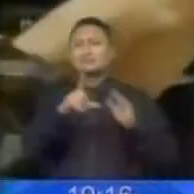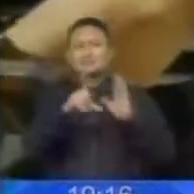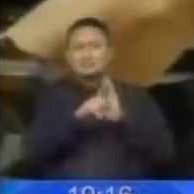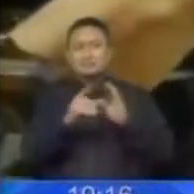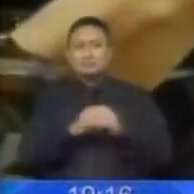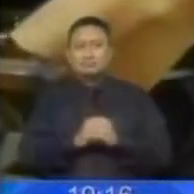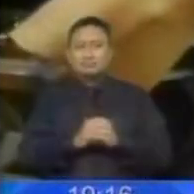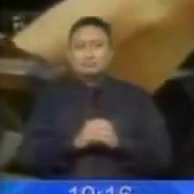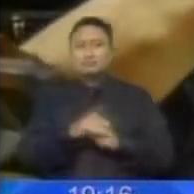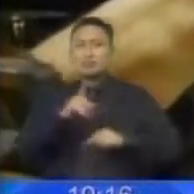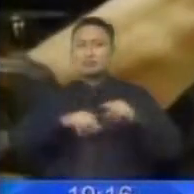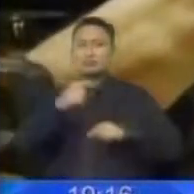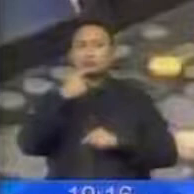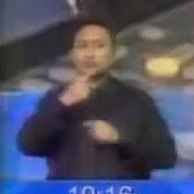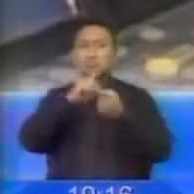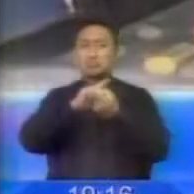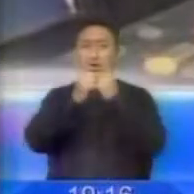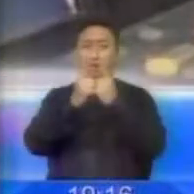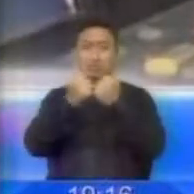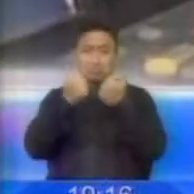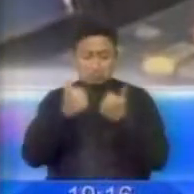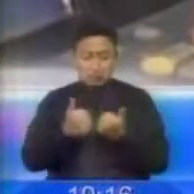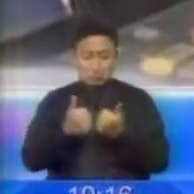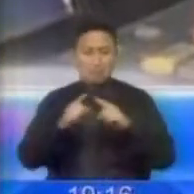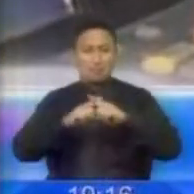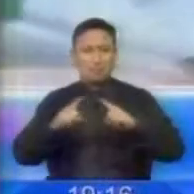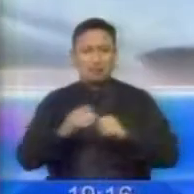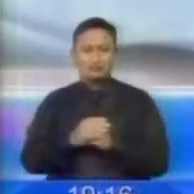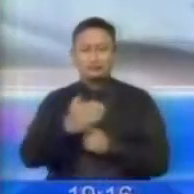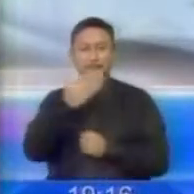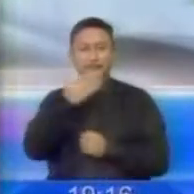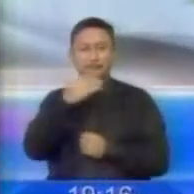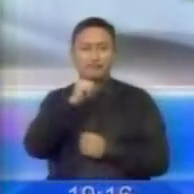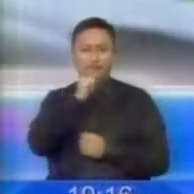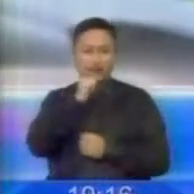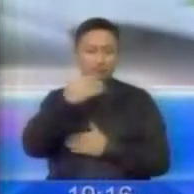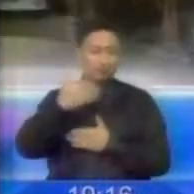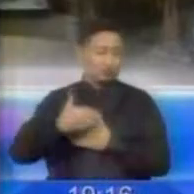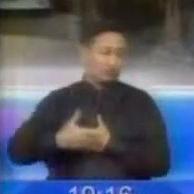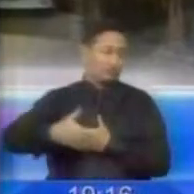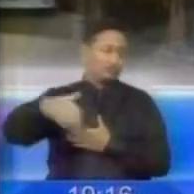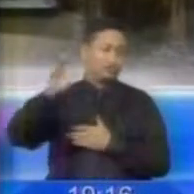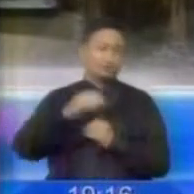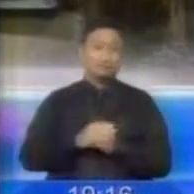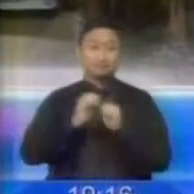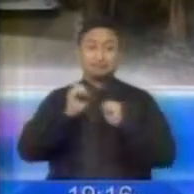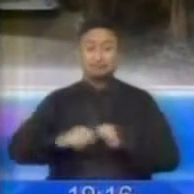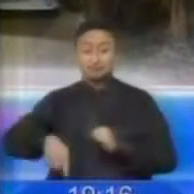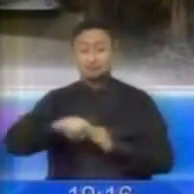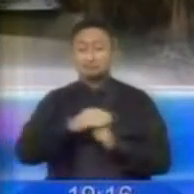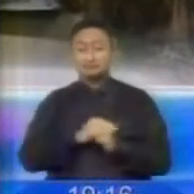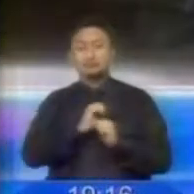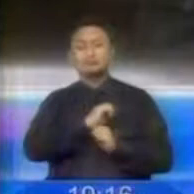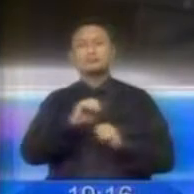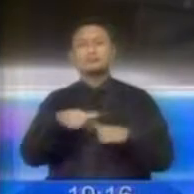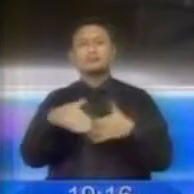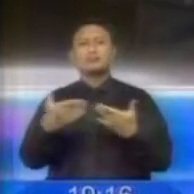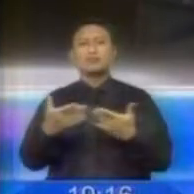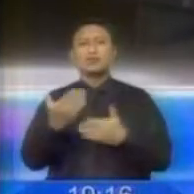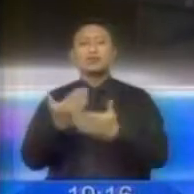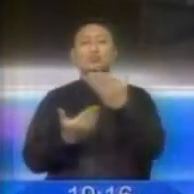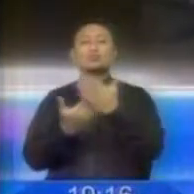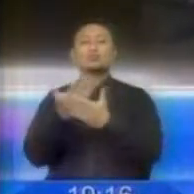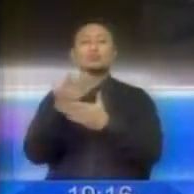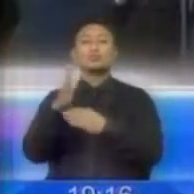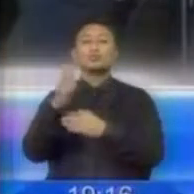los cambios son positivos en el último año y medio, aún hay mucho camino por recorrer. Y dentro de esto también implica la consideración de los nuevos